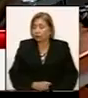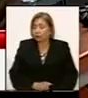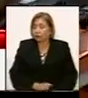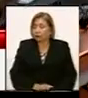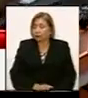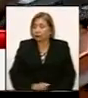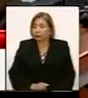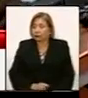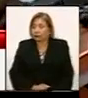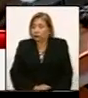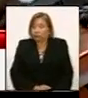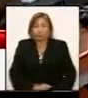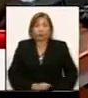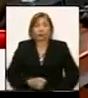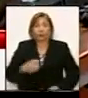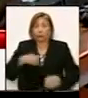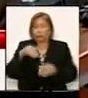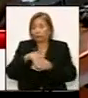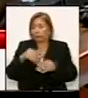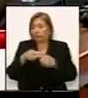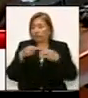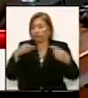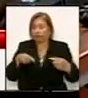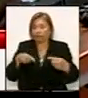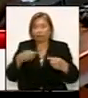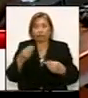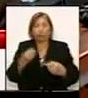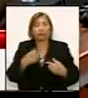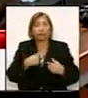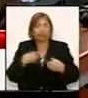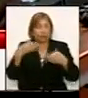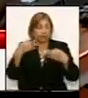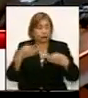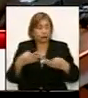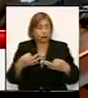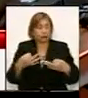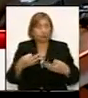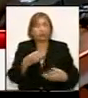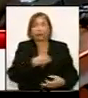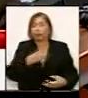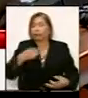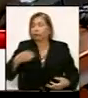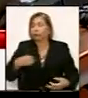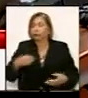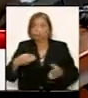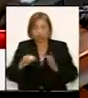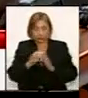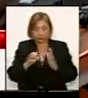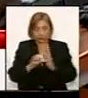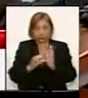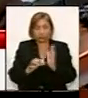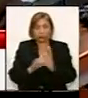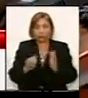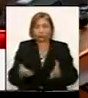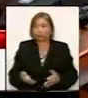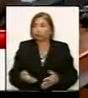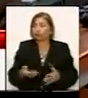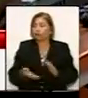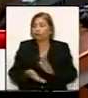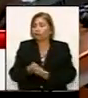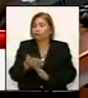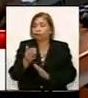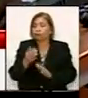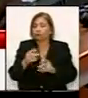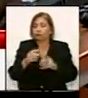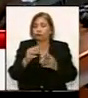yo votaré en contra de este informe, porque yo sí considero que los miembros del Tribunal Constitucional saliéronse